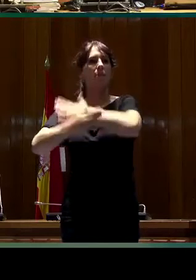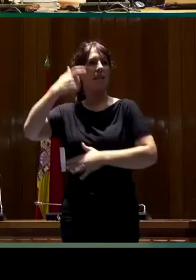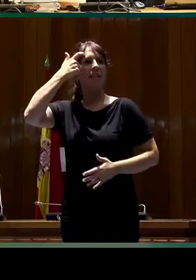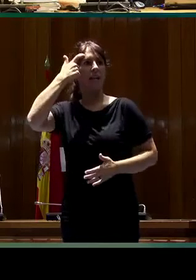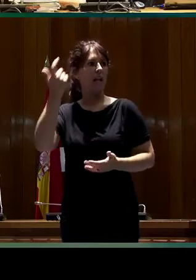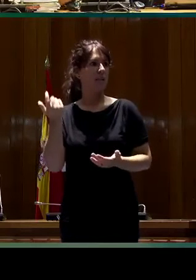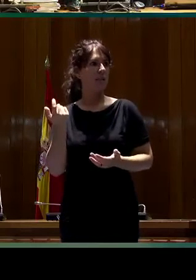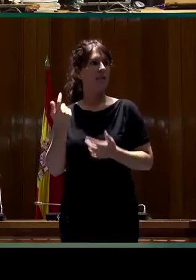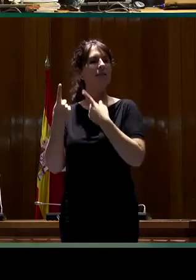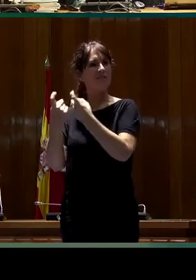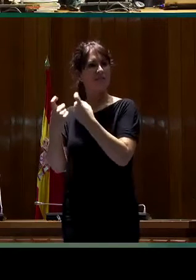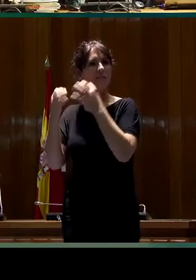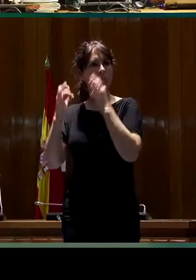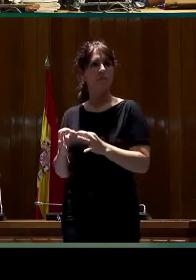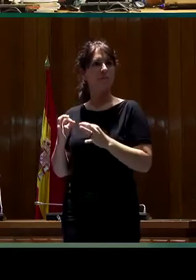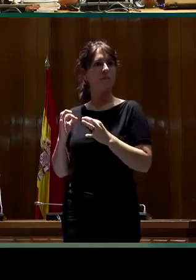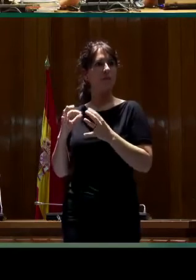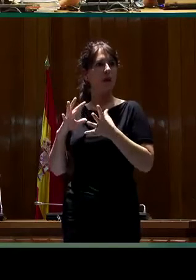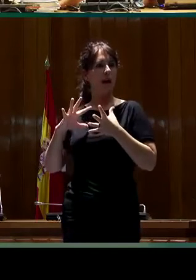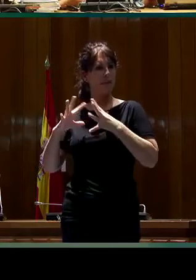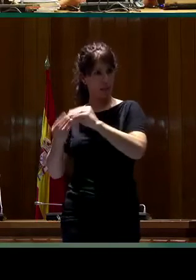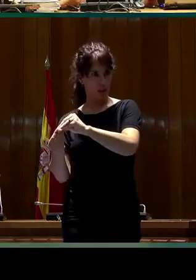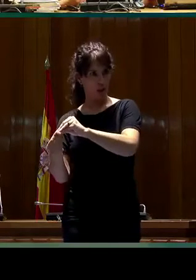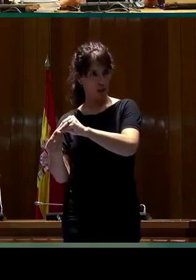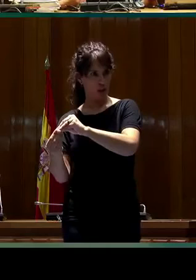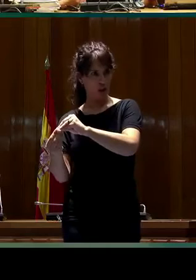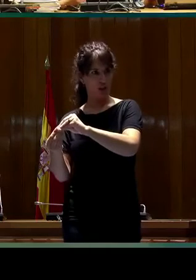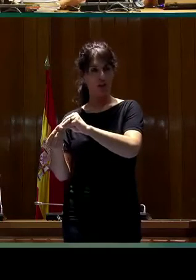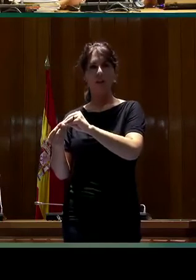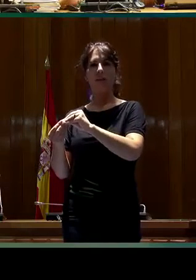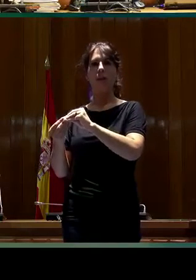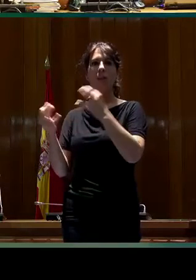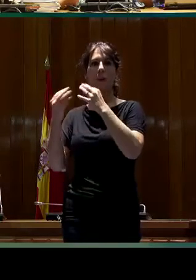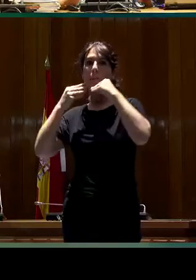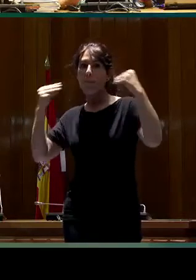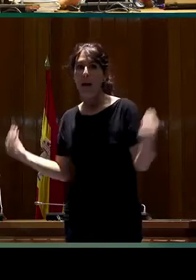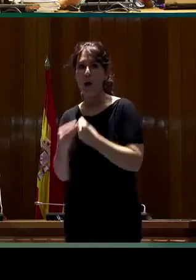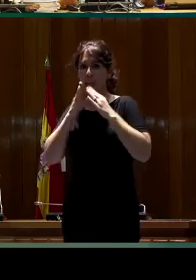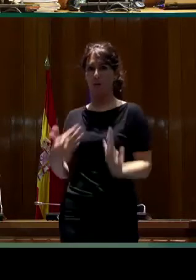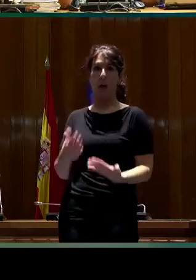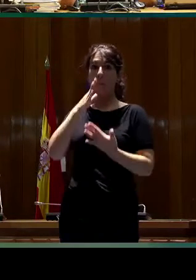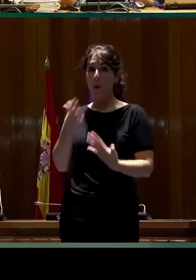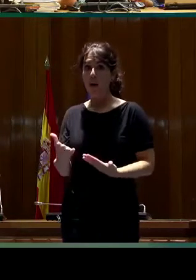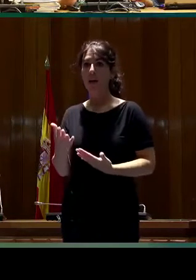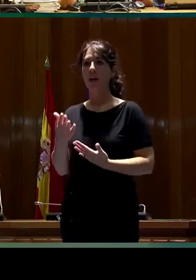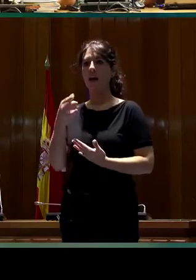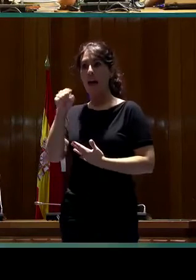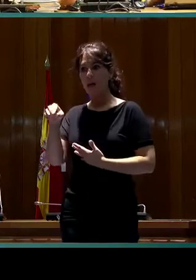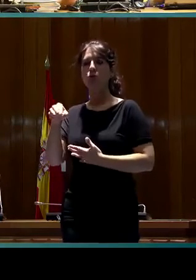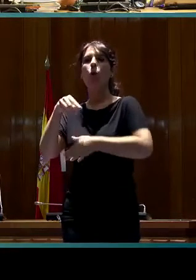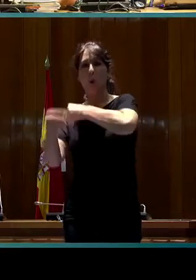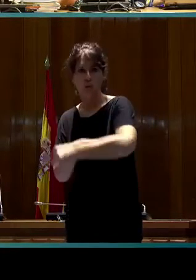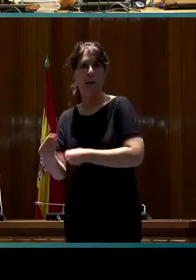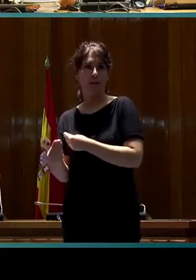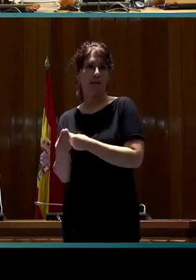tener una señalización pues, que esté mucho mejor hecha de la que está actualmente, porque utilizan este sentido más que otros, ¿no? Y